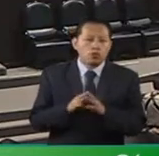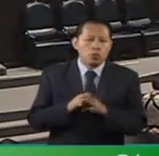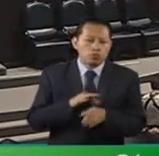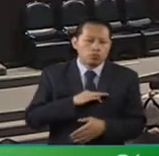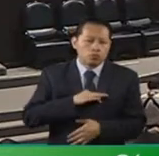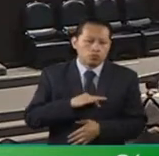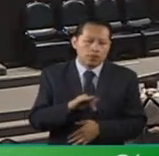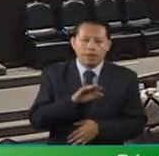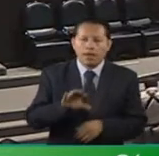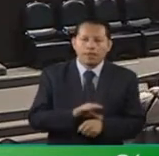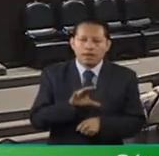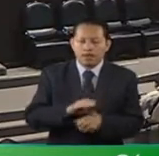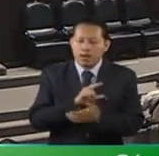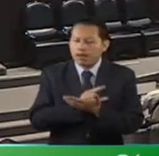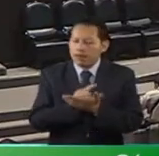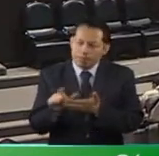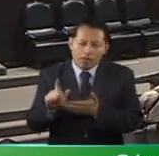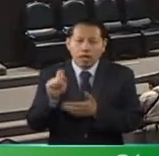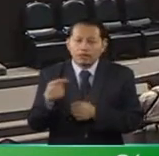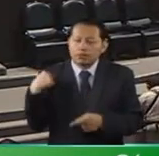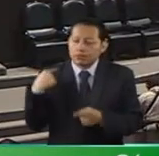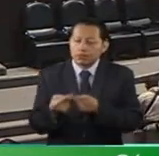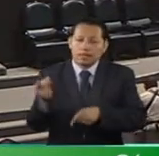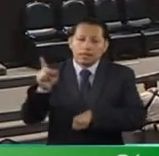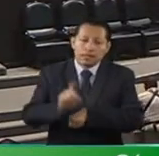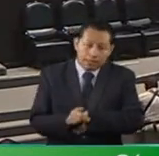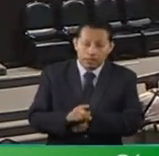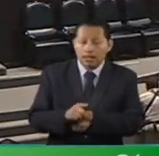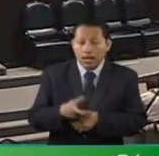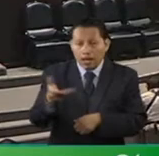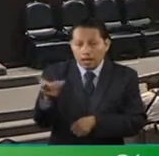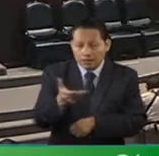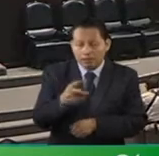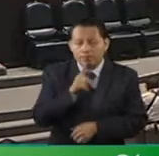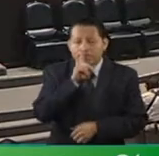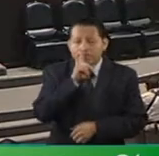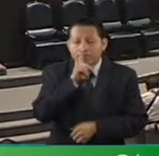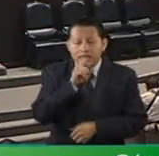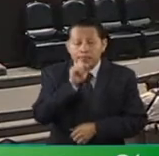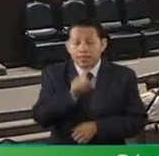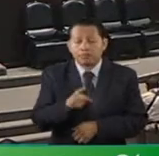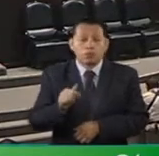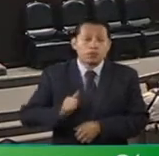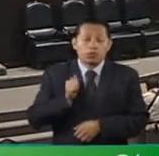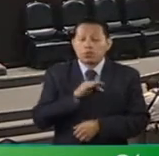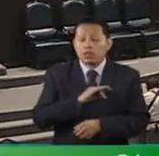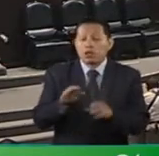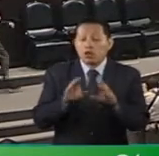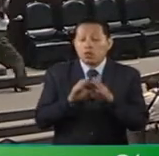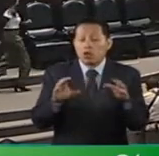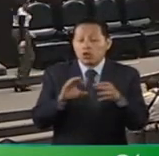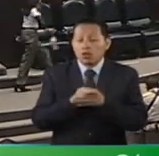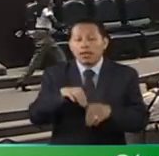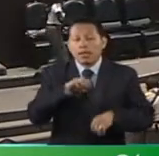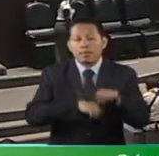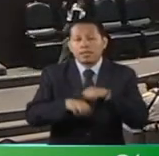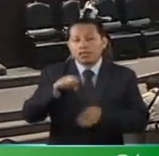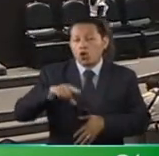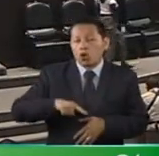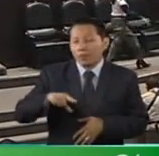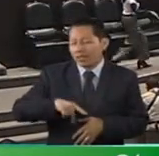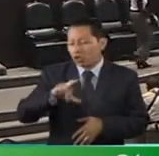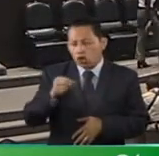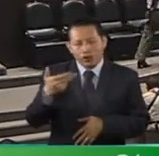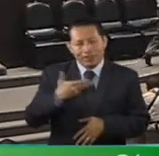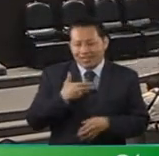generando energías limpias que al día de hoy no se están generando, así como el aprovechamiento de recursos que las empresas del gobierno no tienen